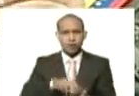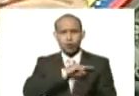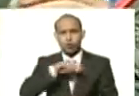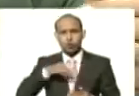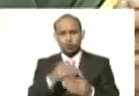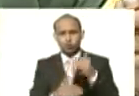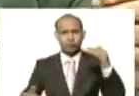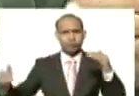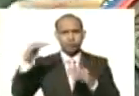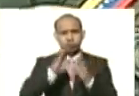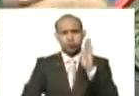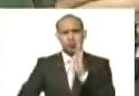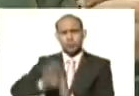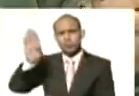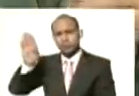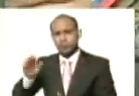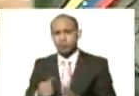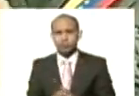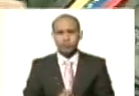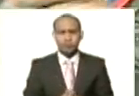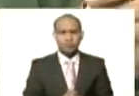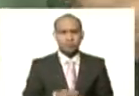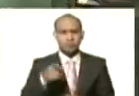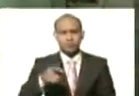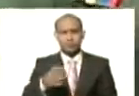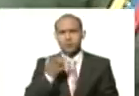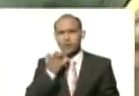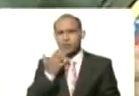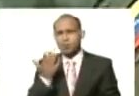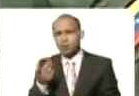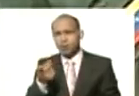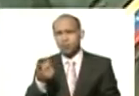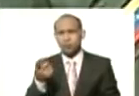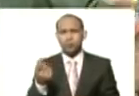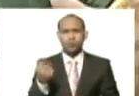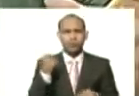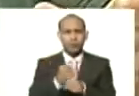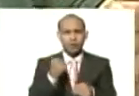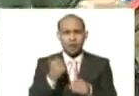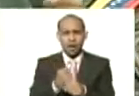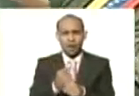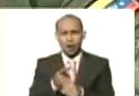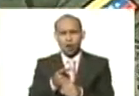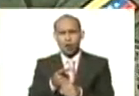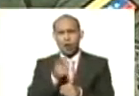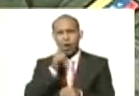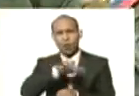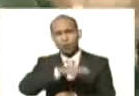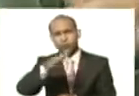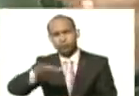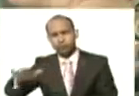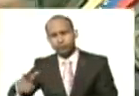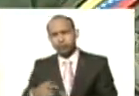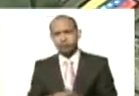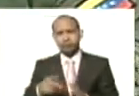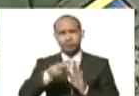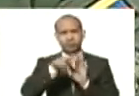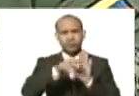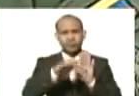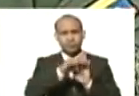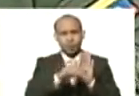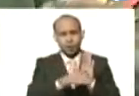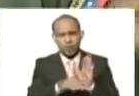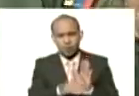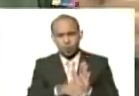vital. Nosotros, por lo menos el IAESEN estuvo ahorita y el IESOFAN estaban en la fachada atlántica. La programación académica daba su